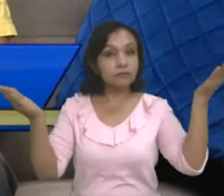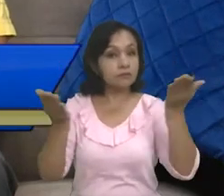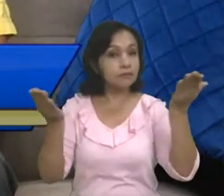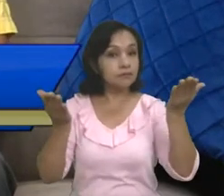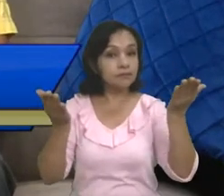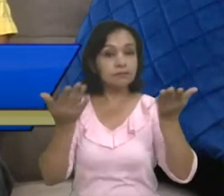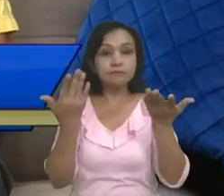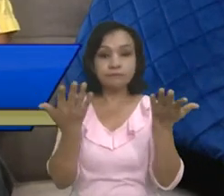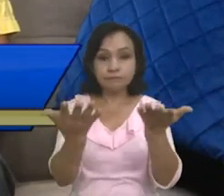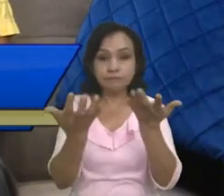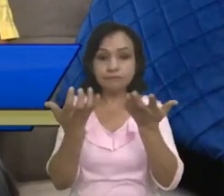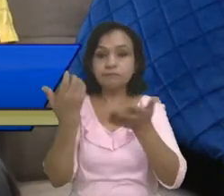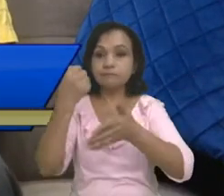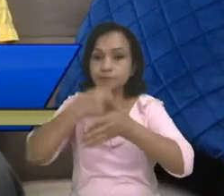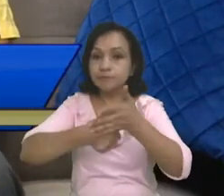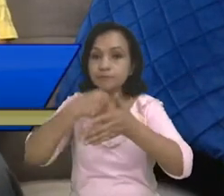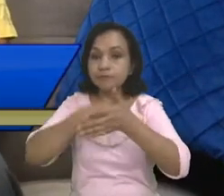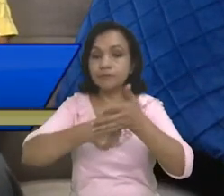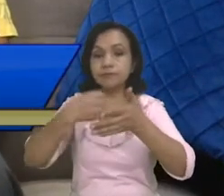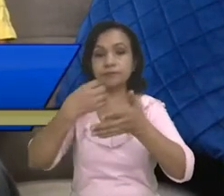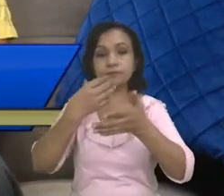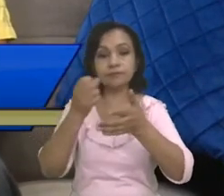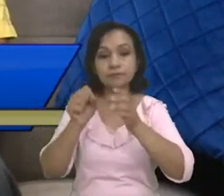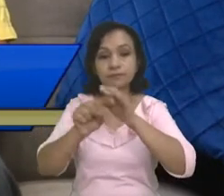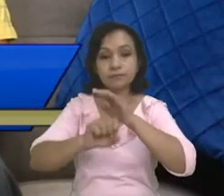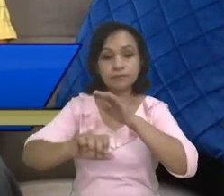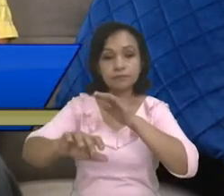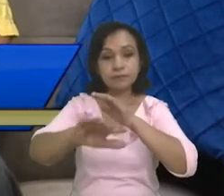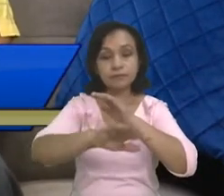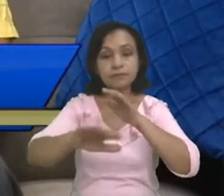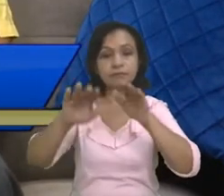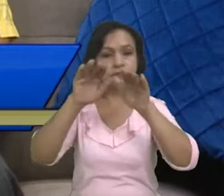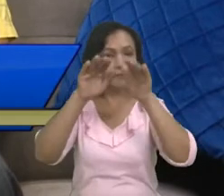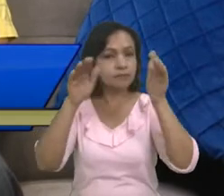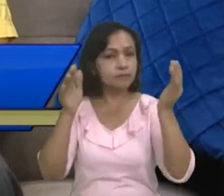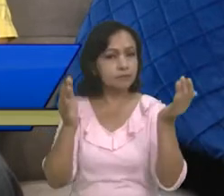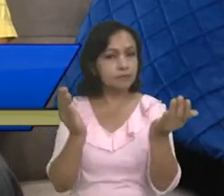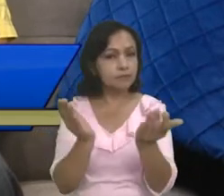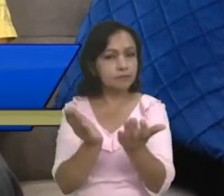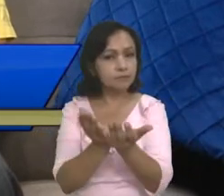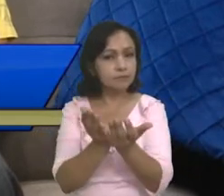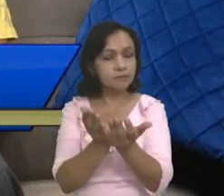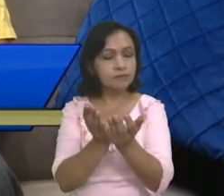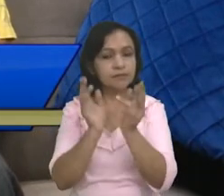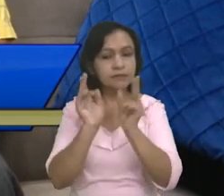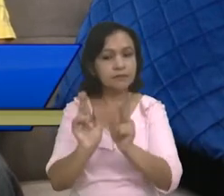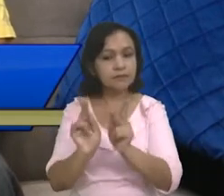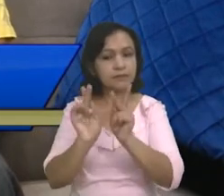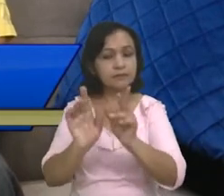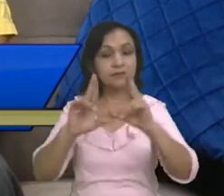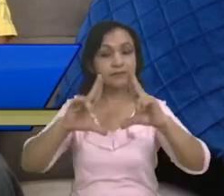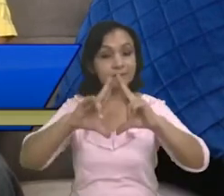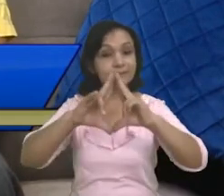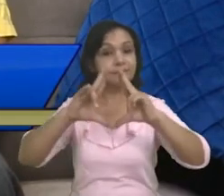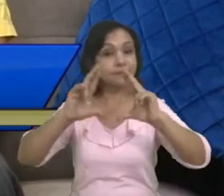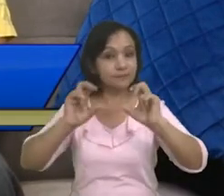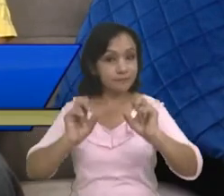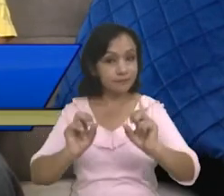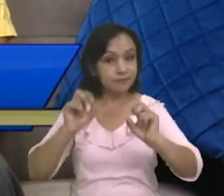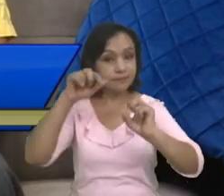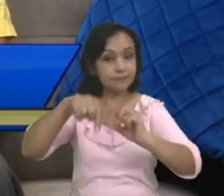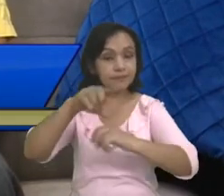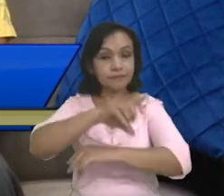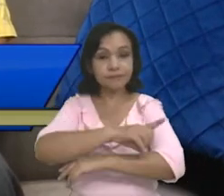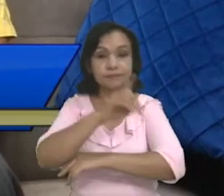busca los esfuerzos de nuestra sociedad a nivel global pero también en particular a nuestro país pues hoy